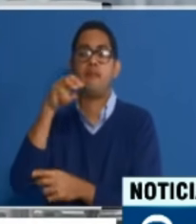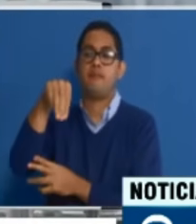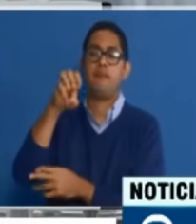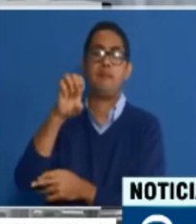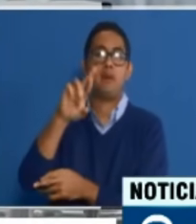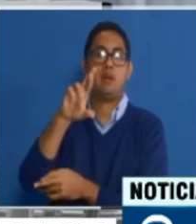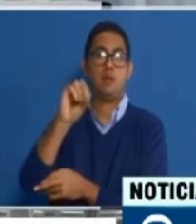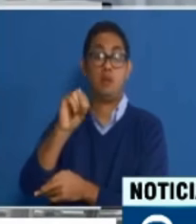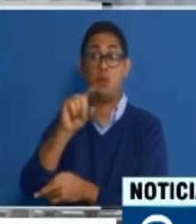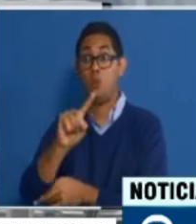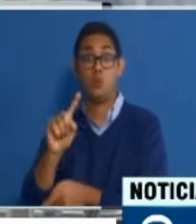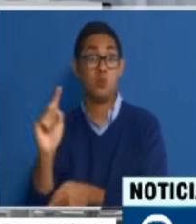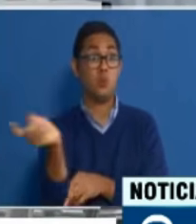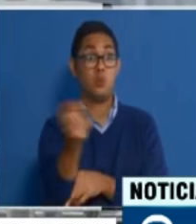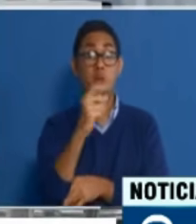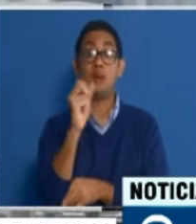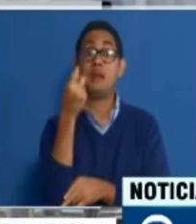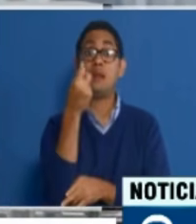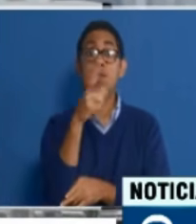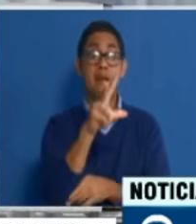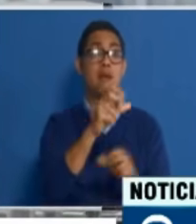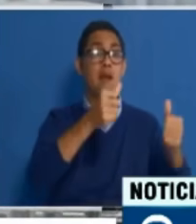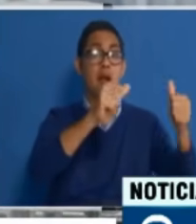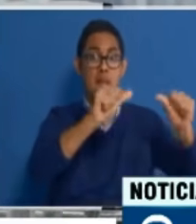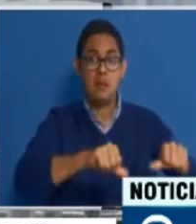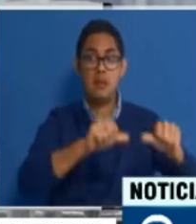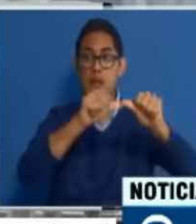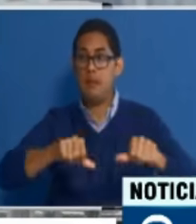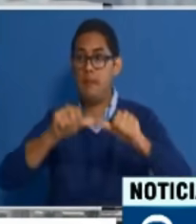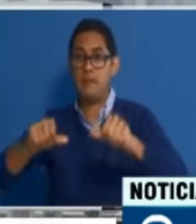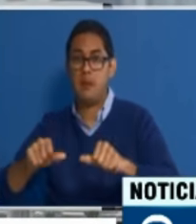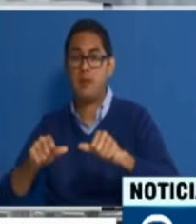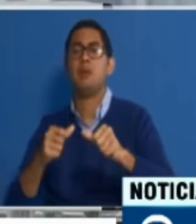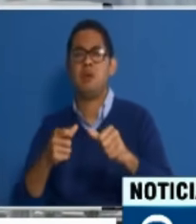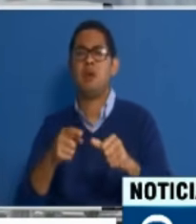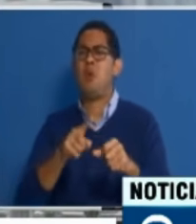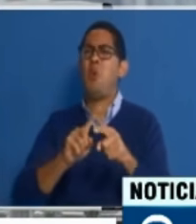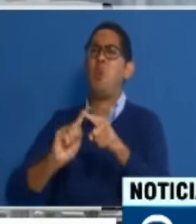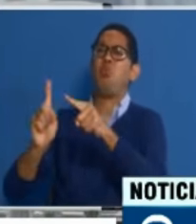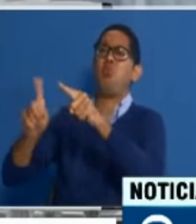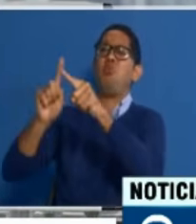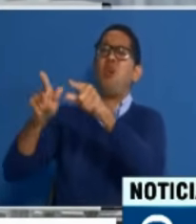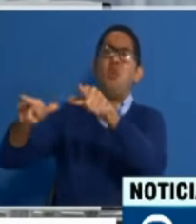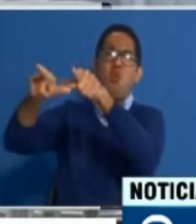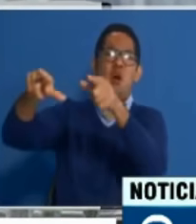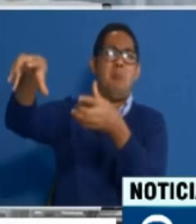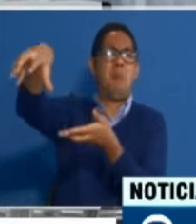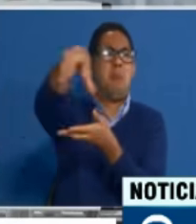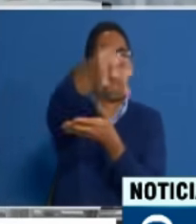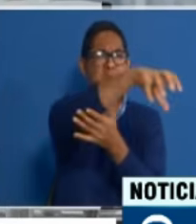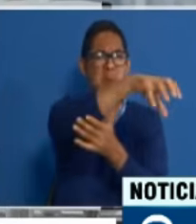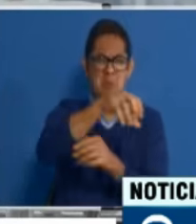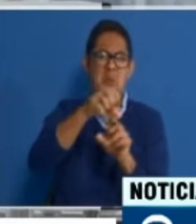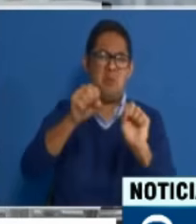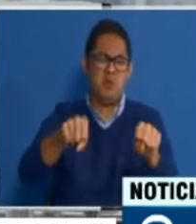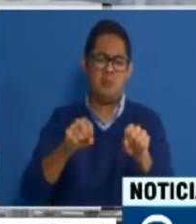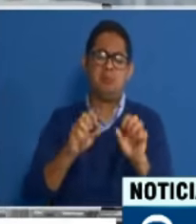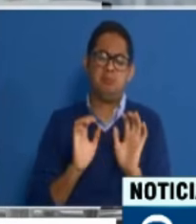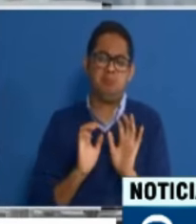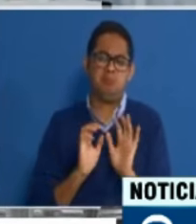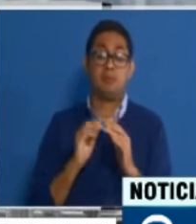hablando de 13 cadenas y 325 sucursales. En las próximas